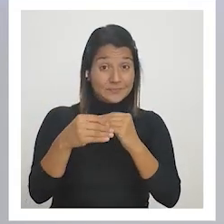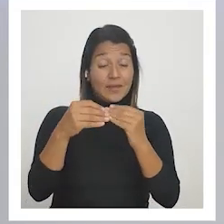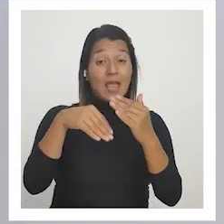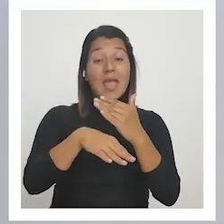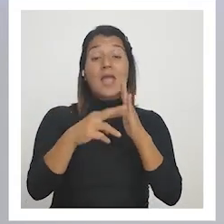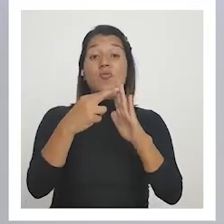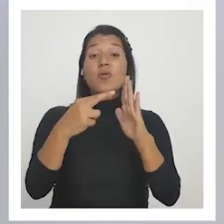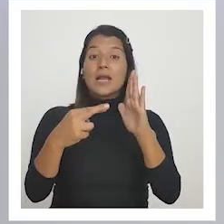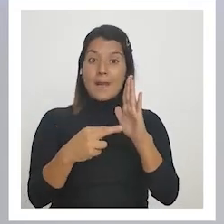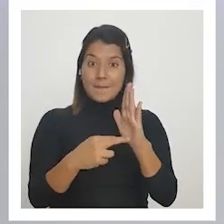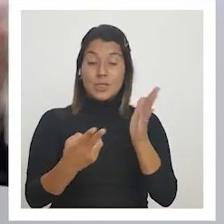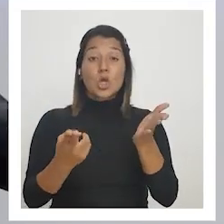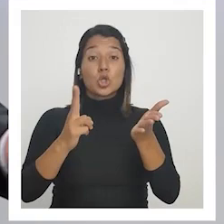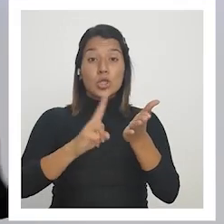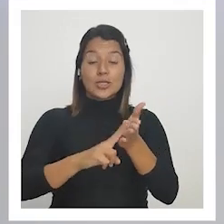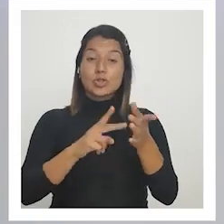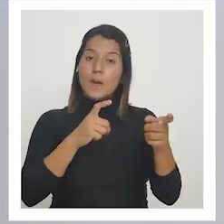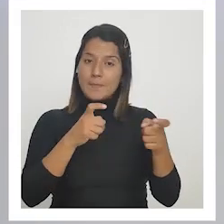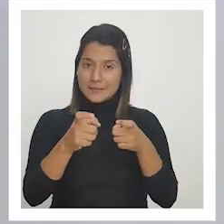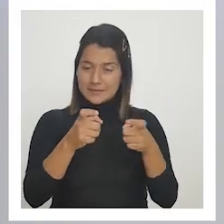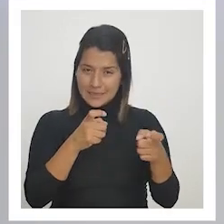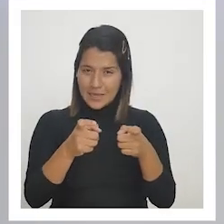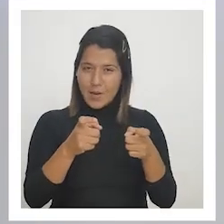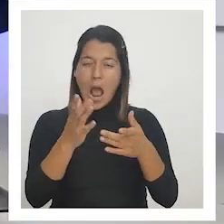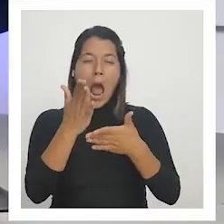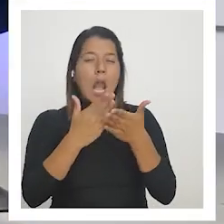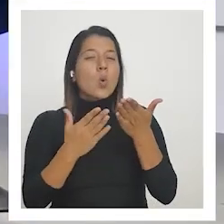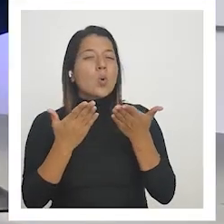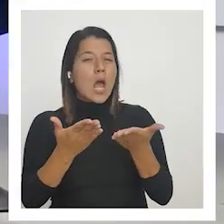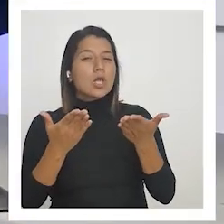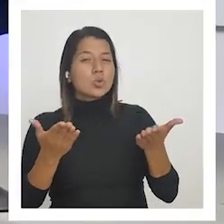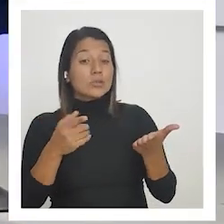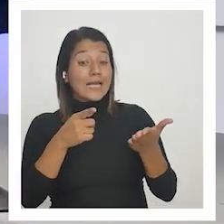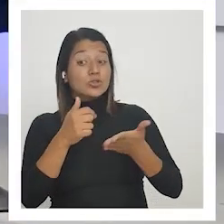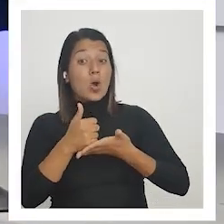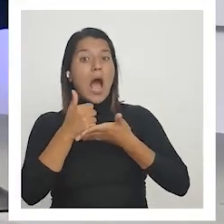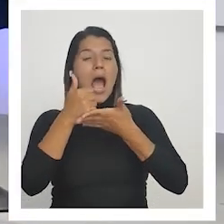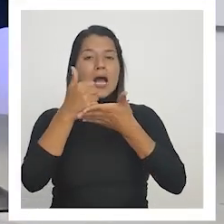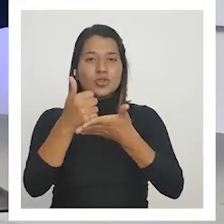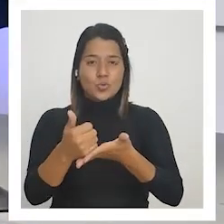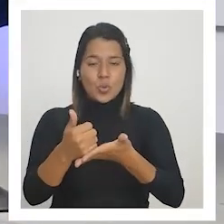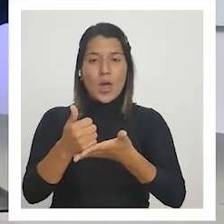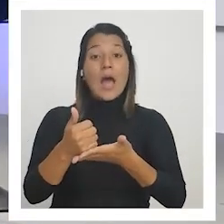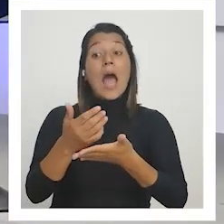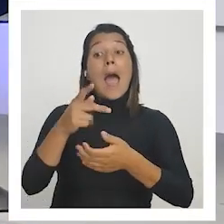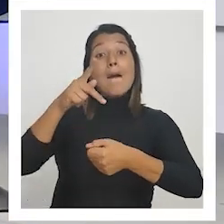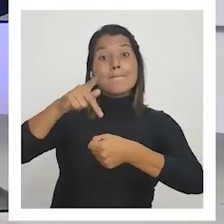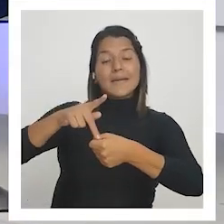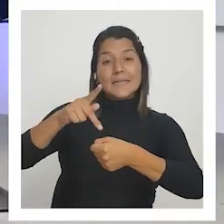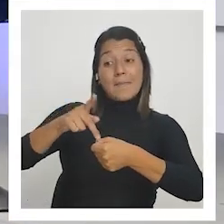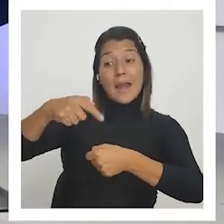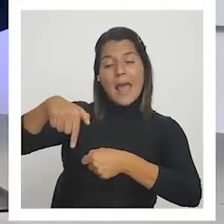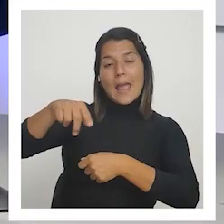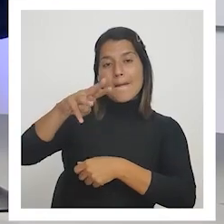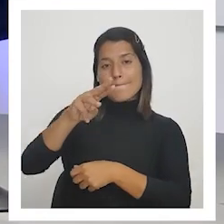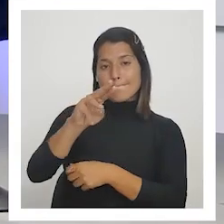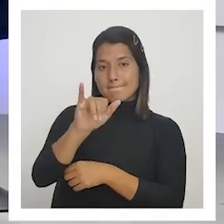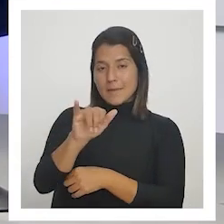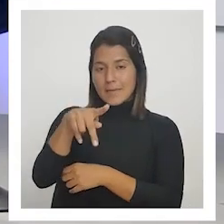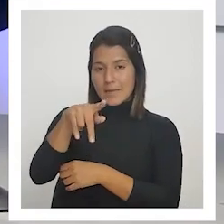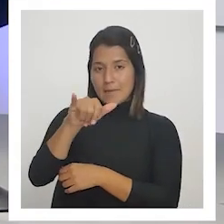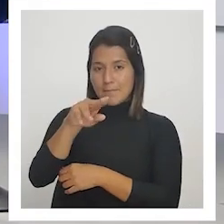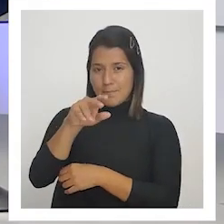administrativa algunas cosas que favoreciera el ingreso de las MIPYMES al mercado de las compras públicas. Uno de ellos era el pronto pago. Y pronto